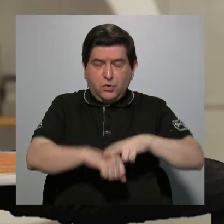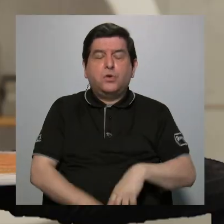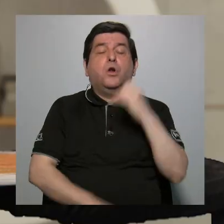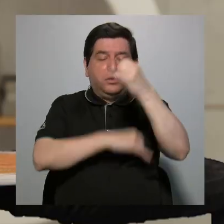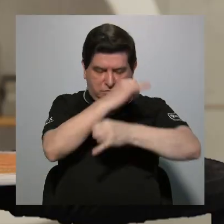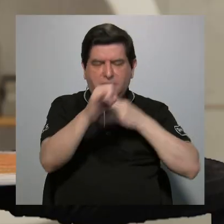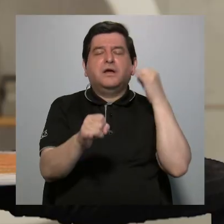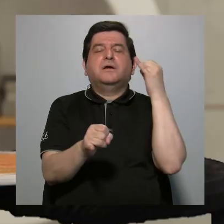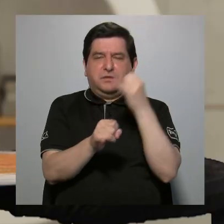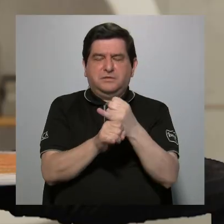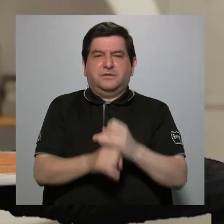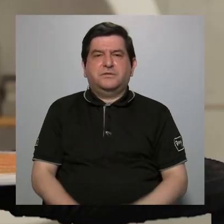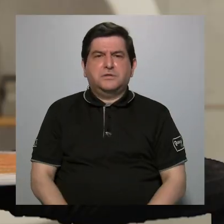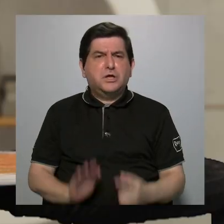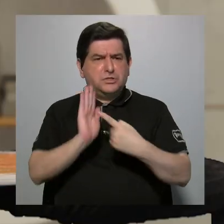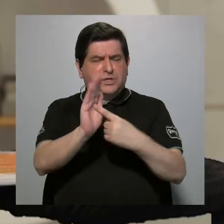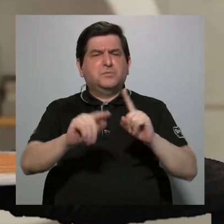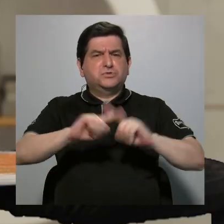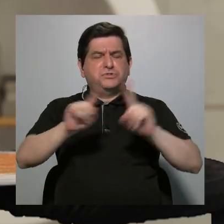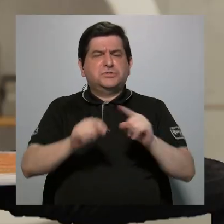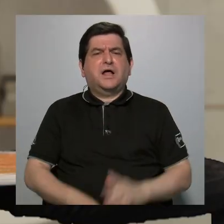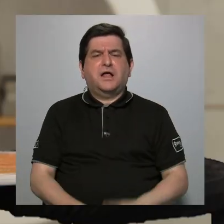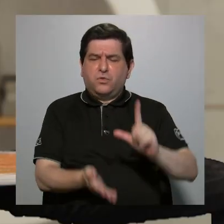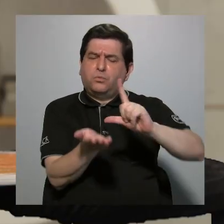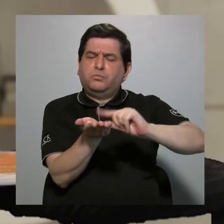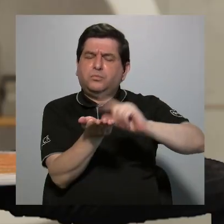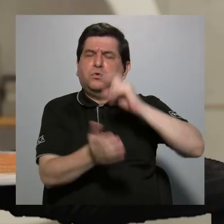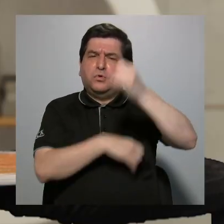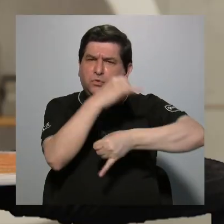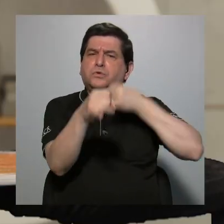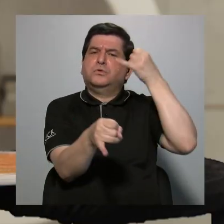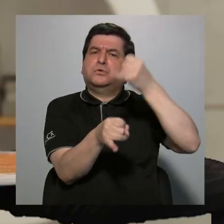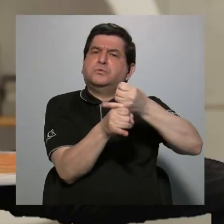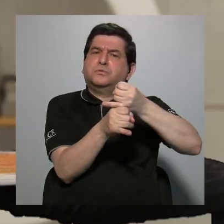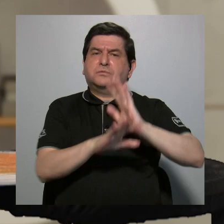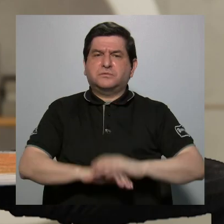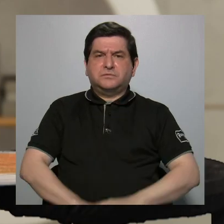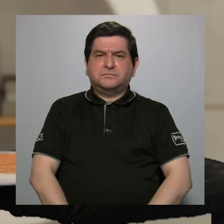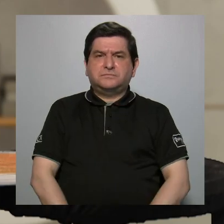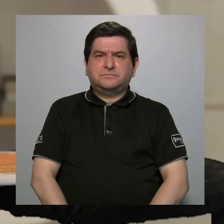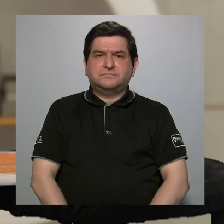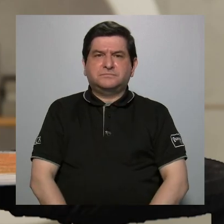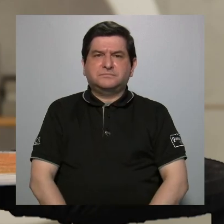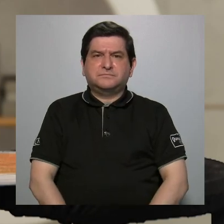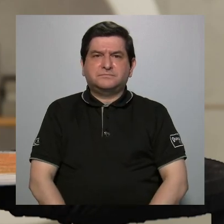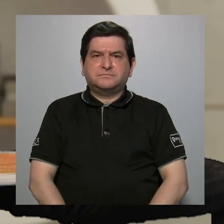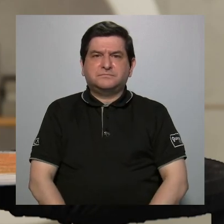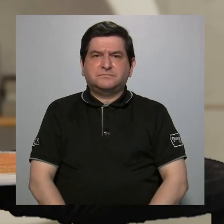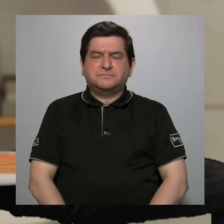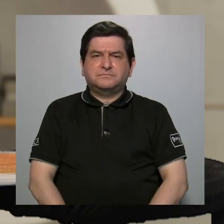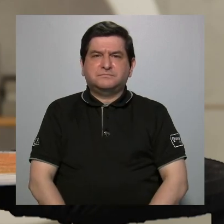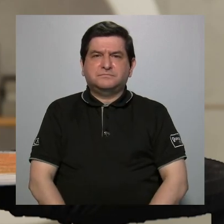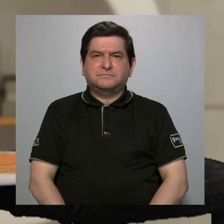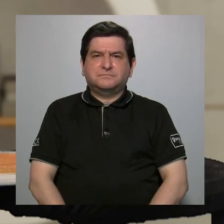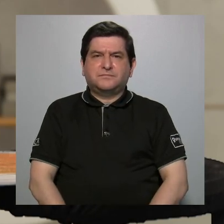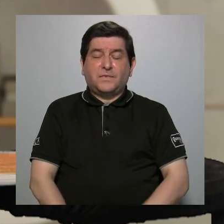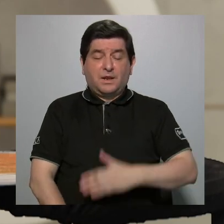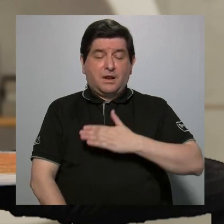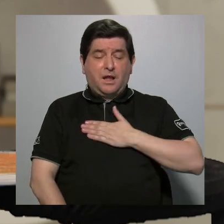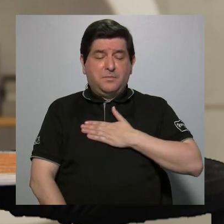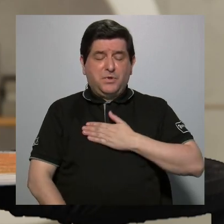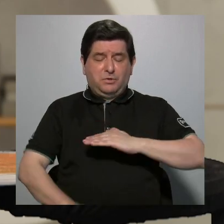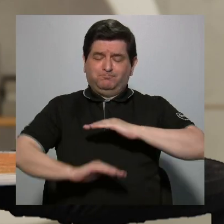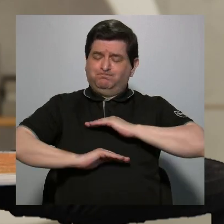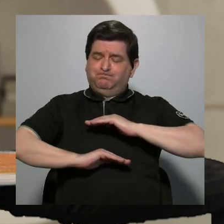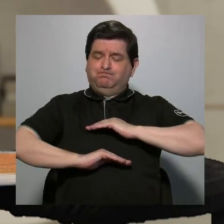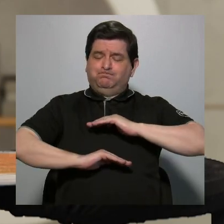nacional, sino internacional también. Han salido algunas publicaciones internacionales. Y bueno, eso me